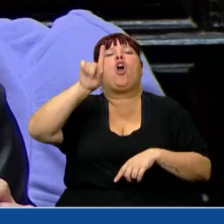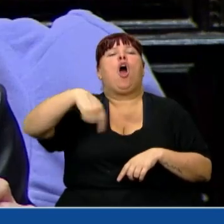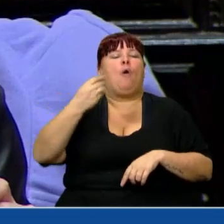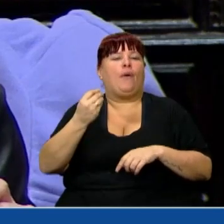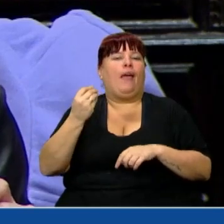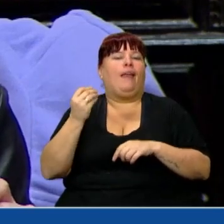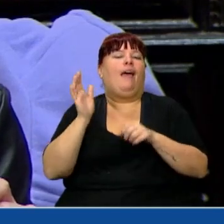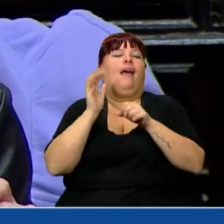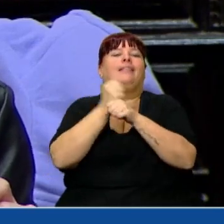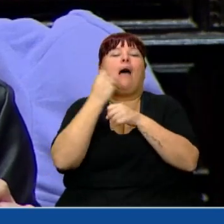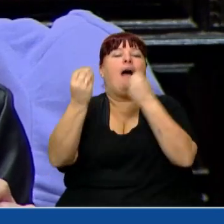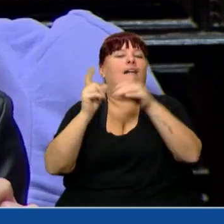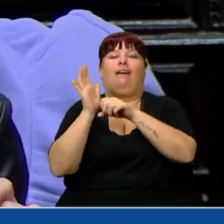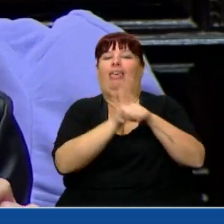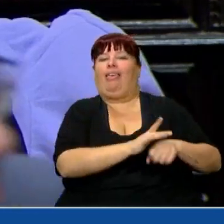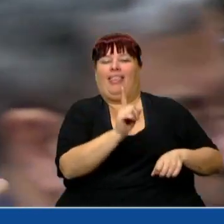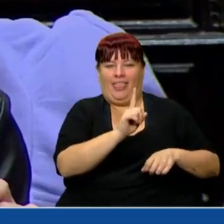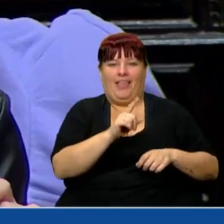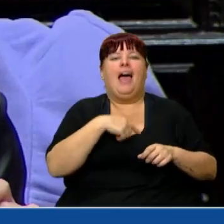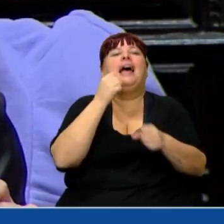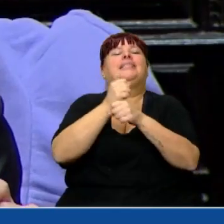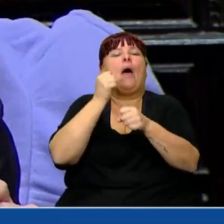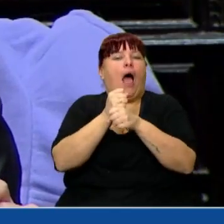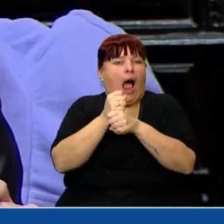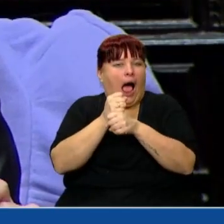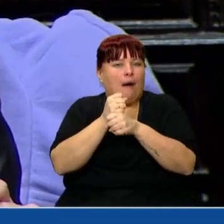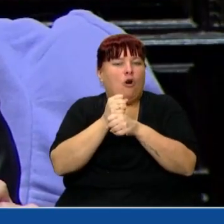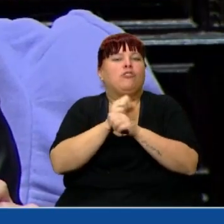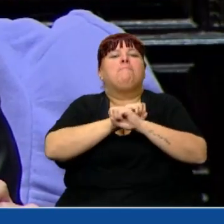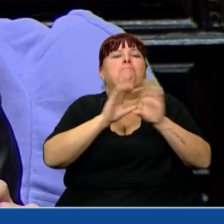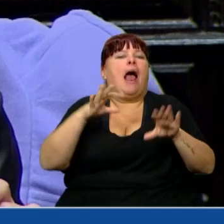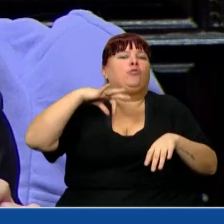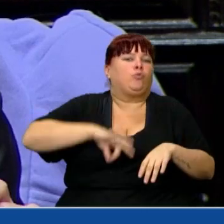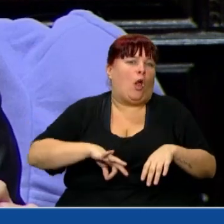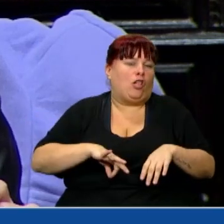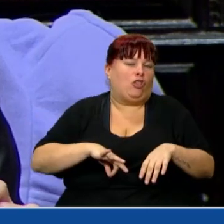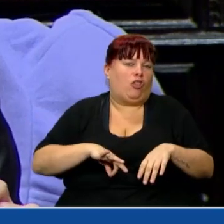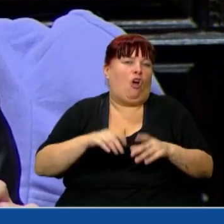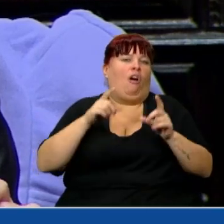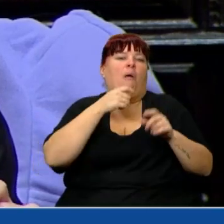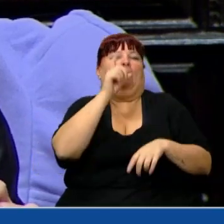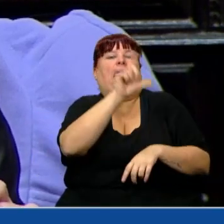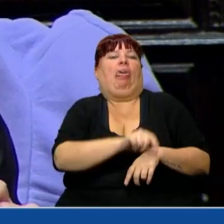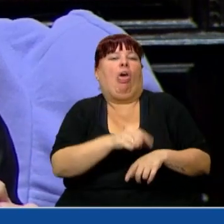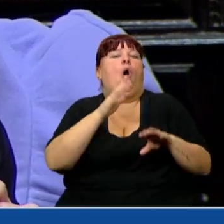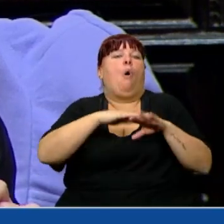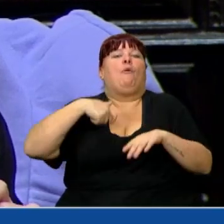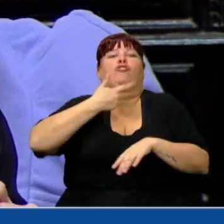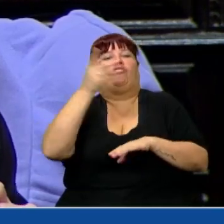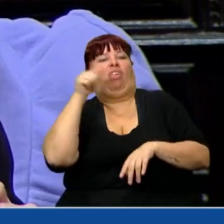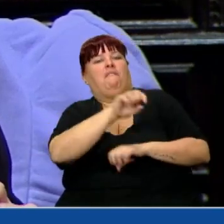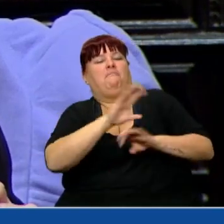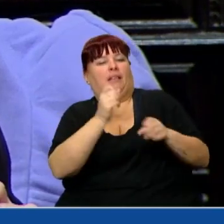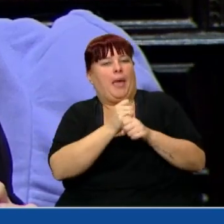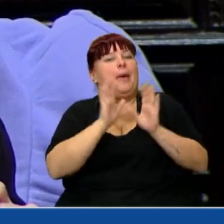la segregación ocupacional, es decir, hacemos tareas mal remuneradas y desvalorizadas por la sociedad,